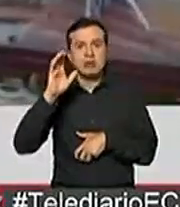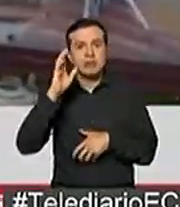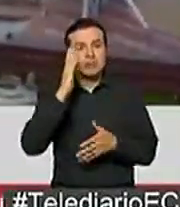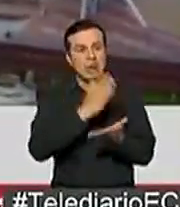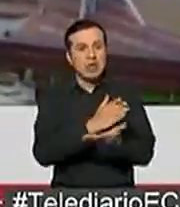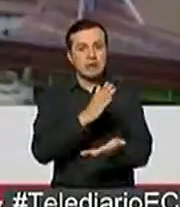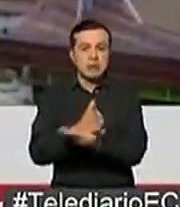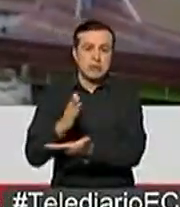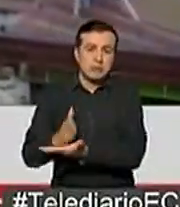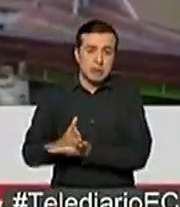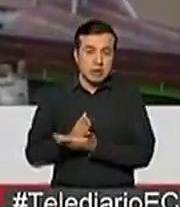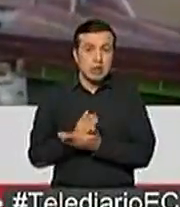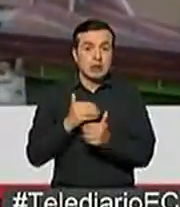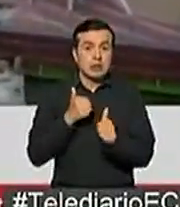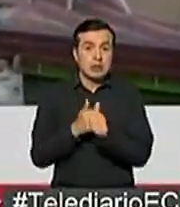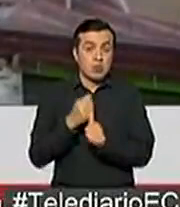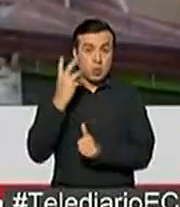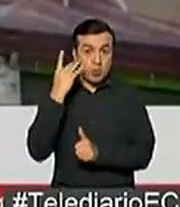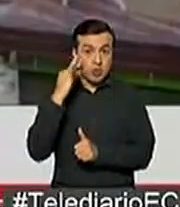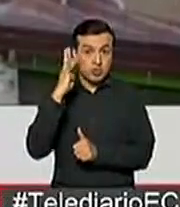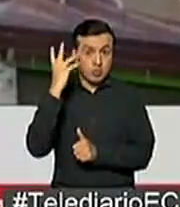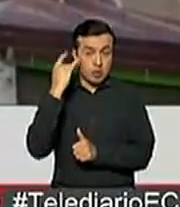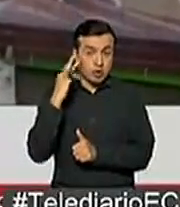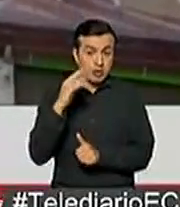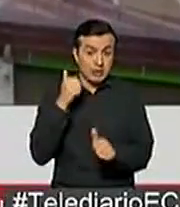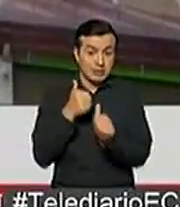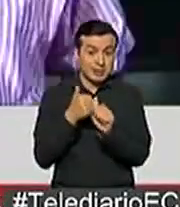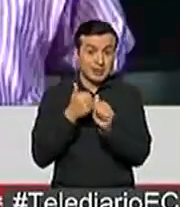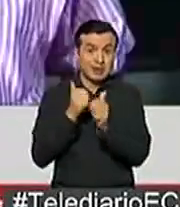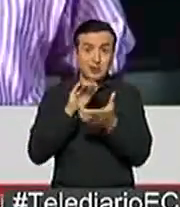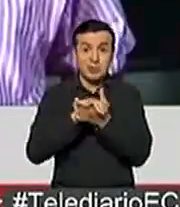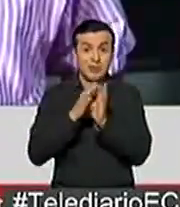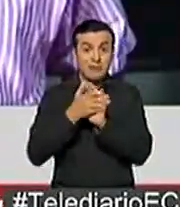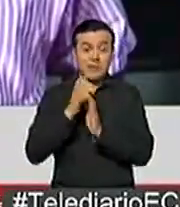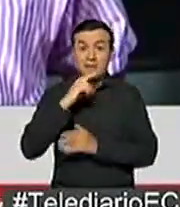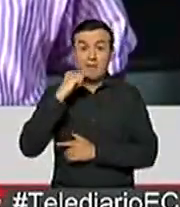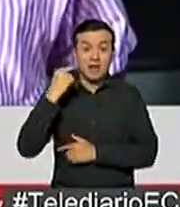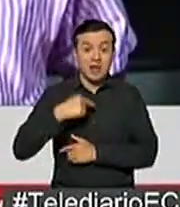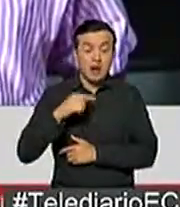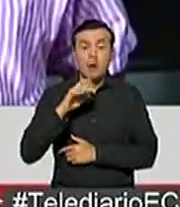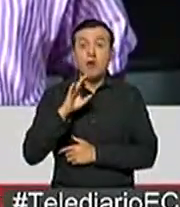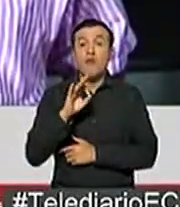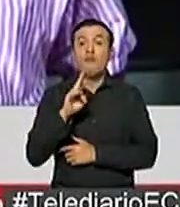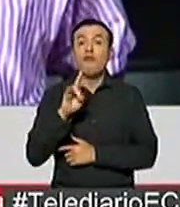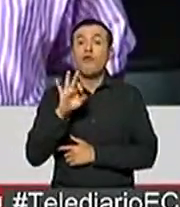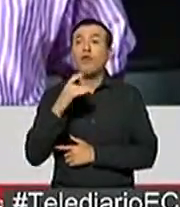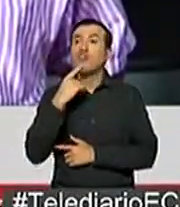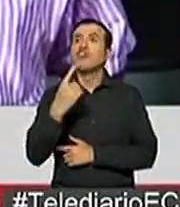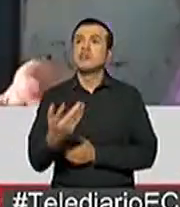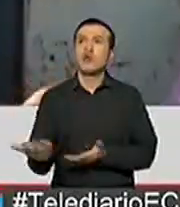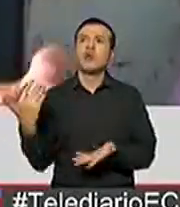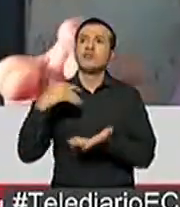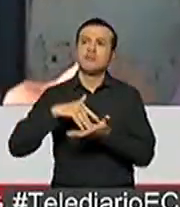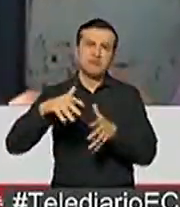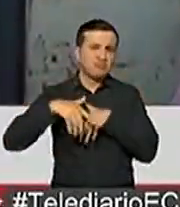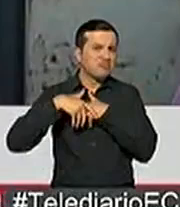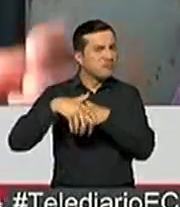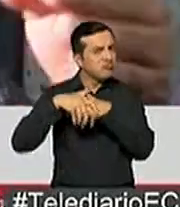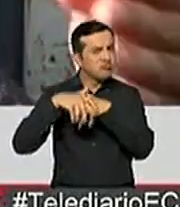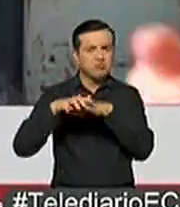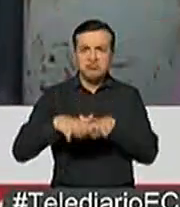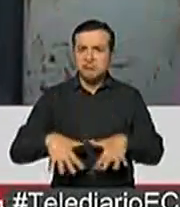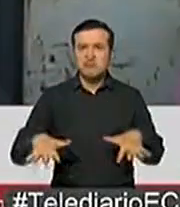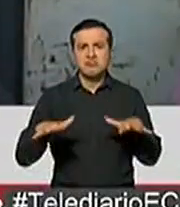faltando poco para los 4 días del feriado de noviembre el frente a unitario de trabajadores anuncia una movilización general